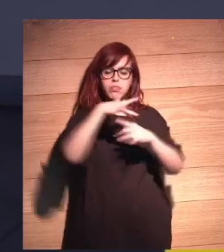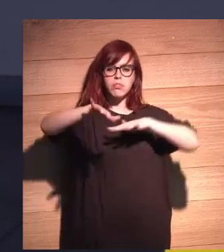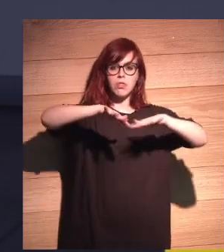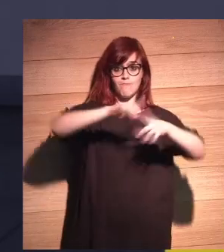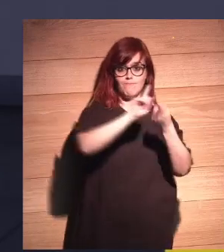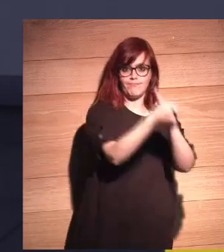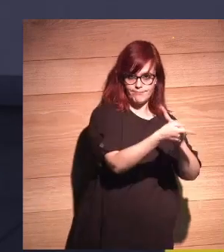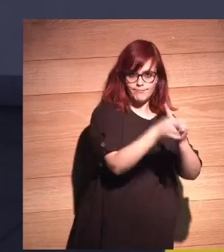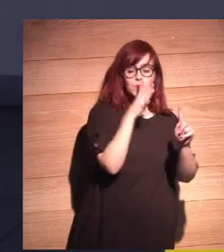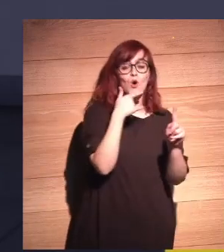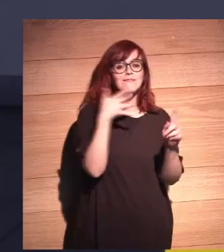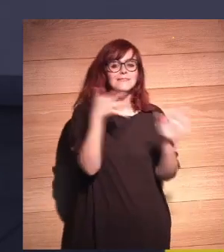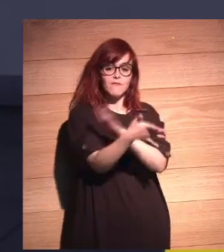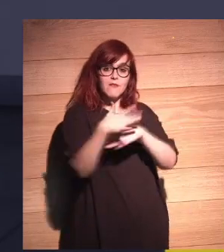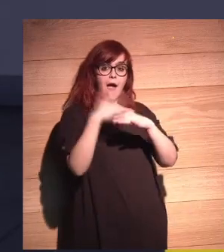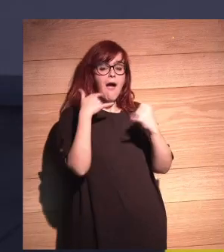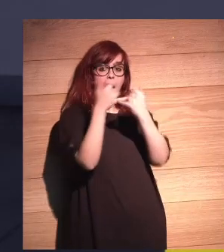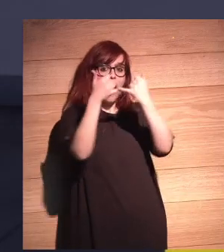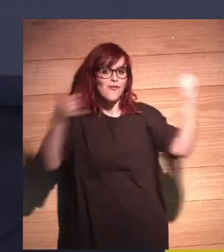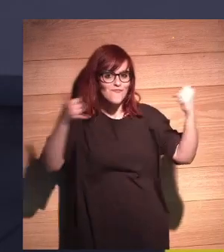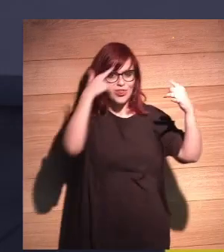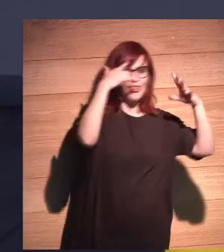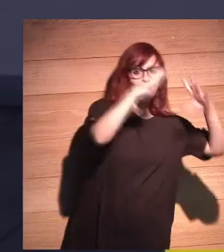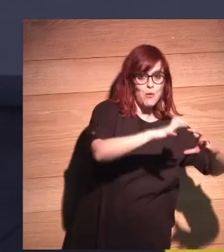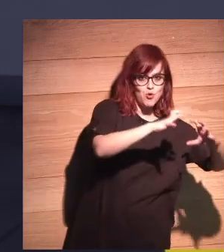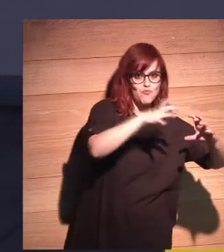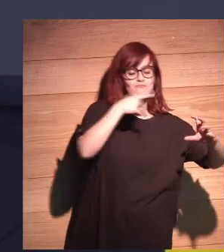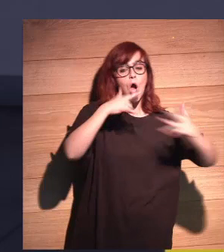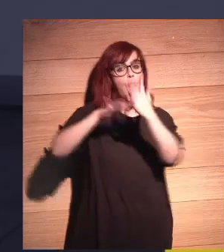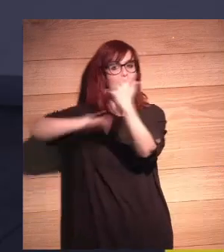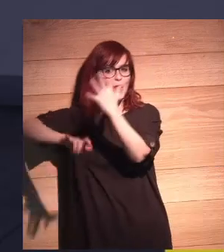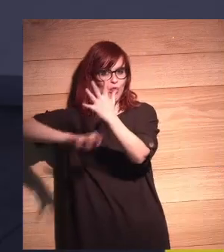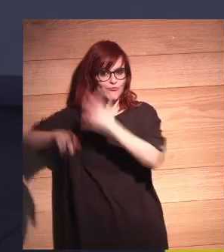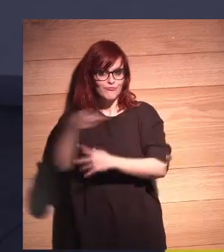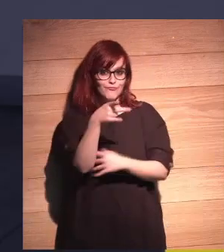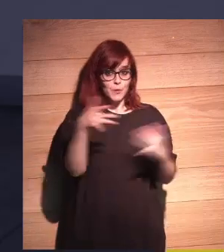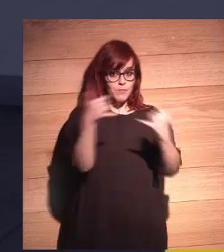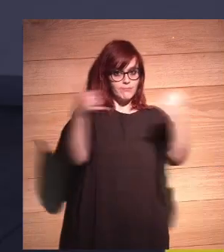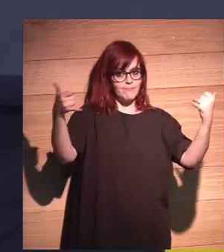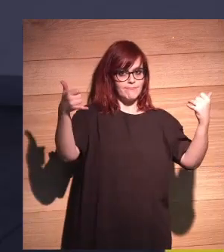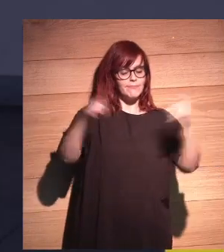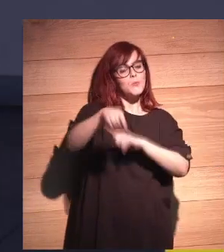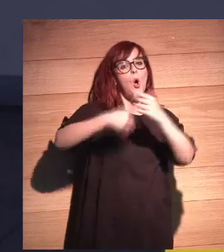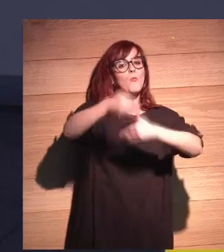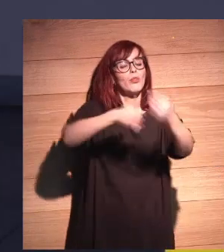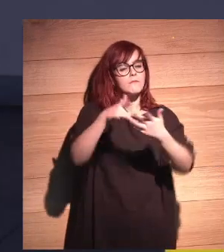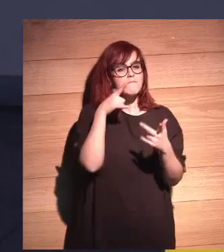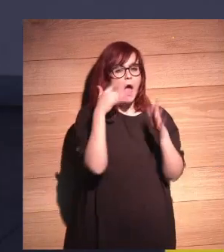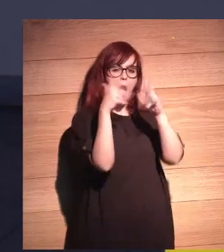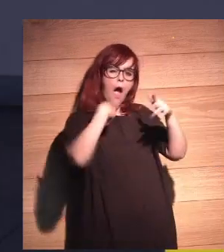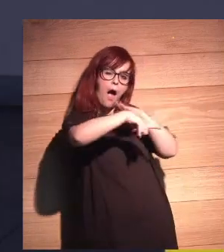de forma que digamos que podemos conectar el cerebro a un ordenador y realizar un